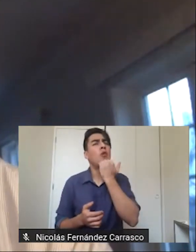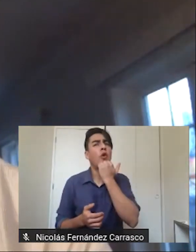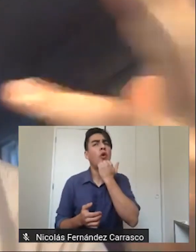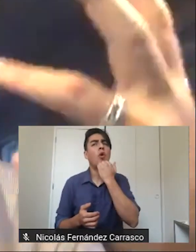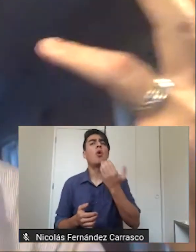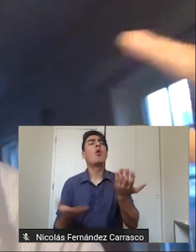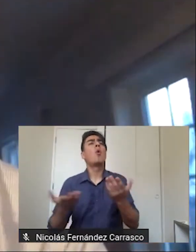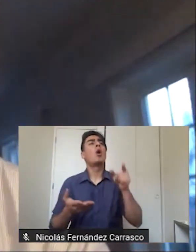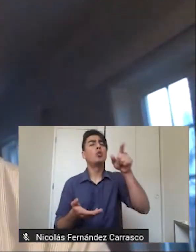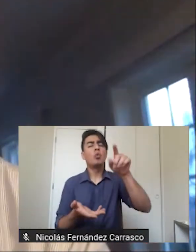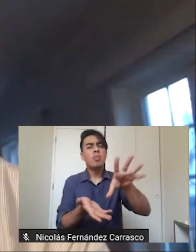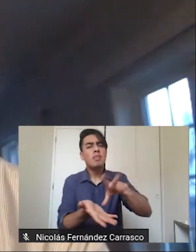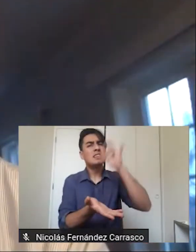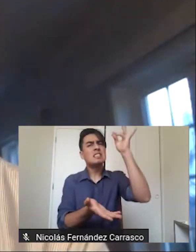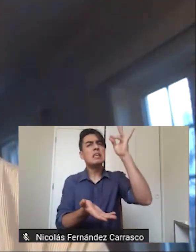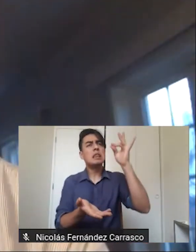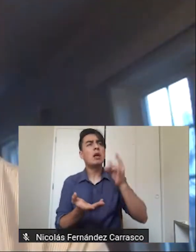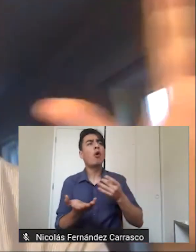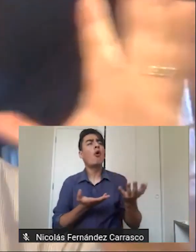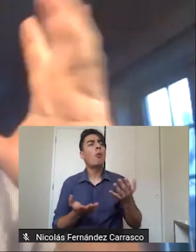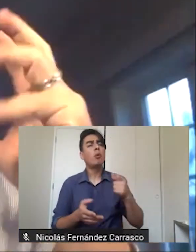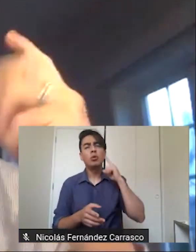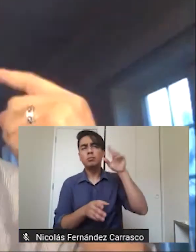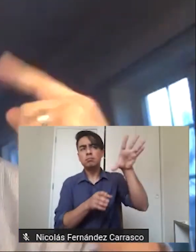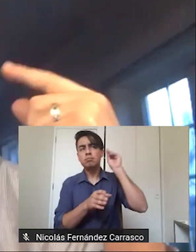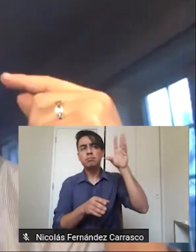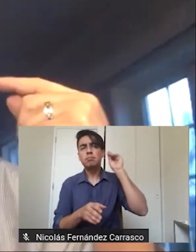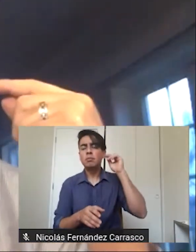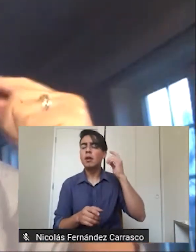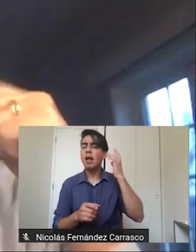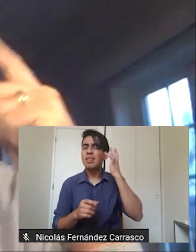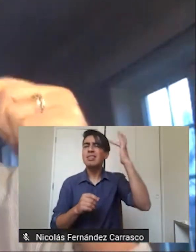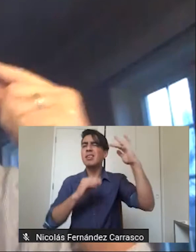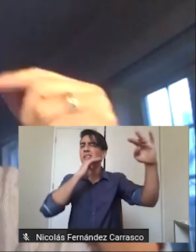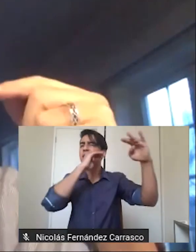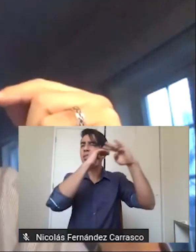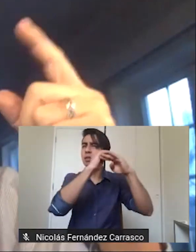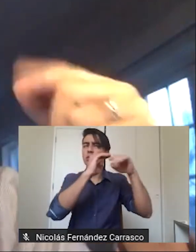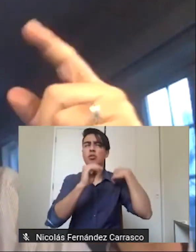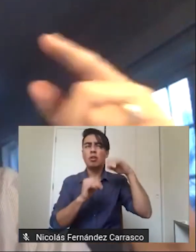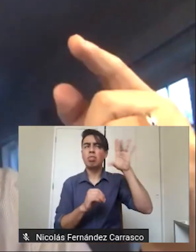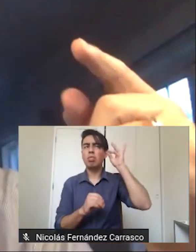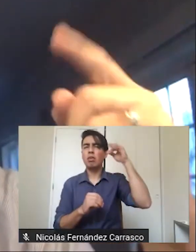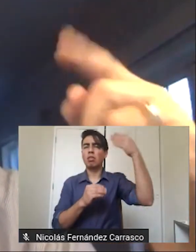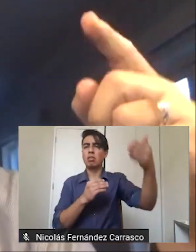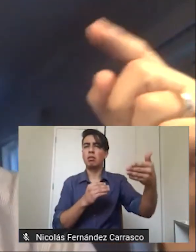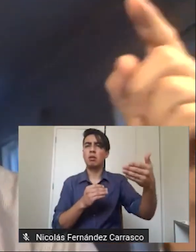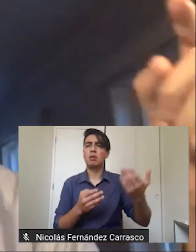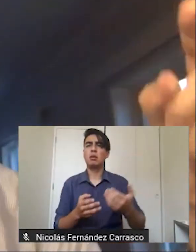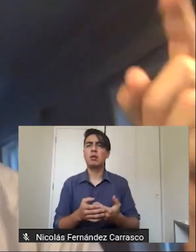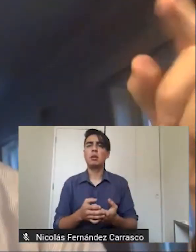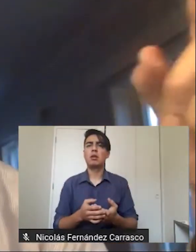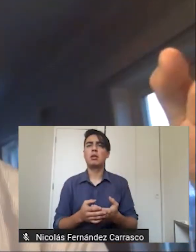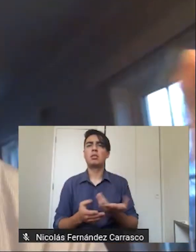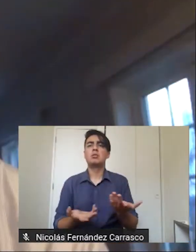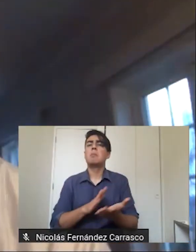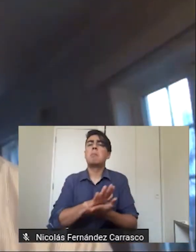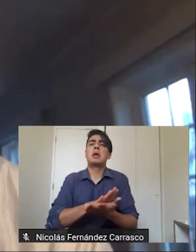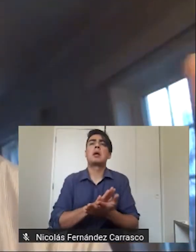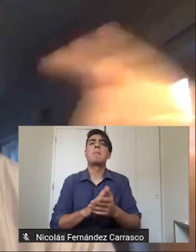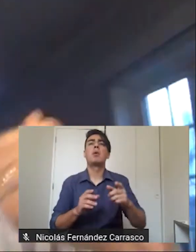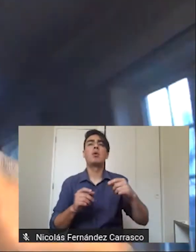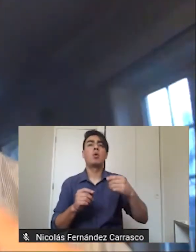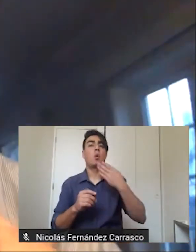decisión o qué fue lo que sucedió. De alguna forma entiendo que el otro tomó una decisión en algún